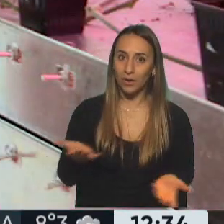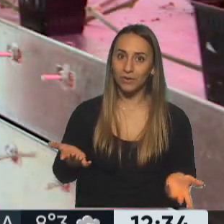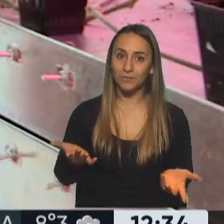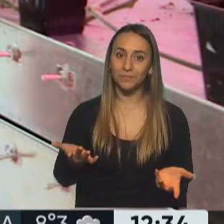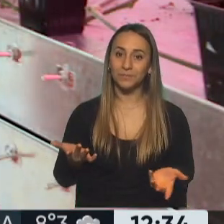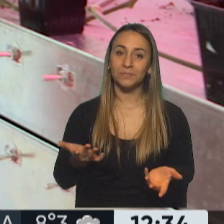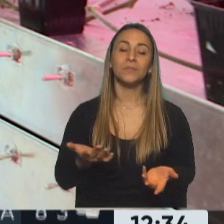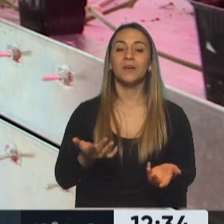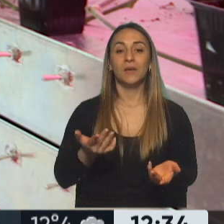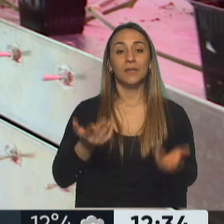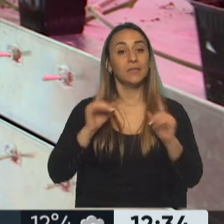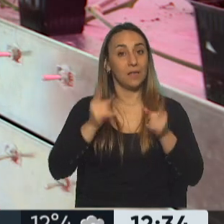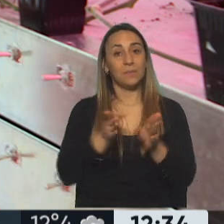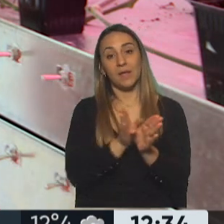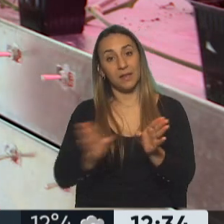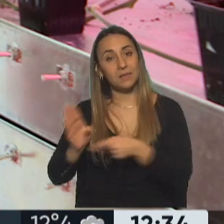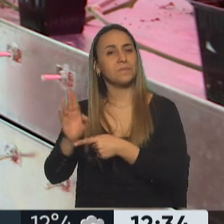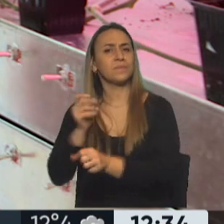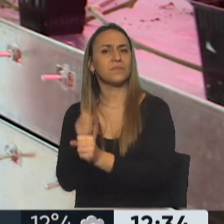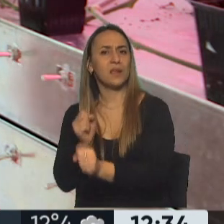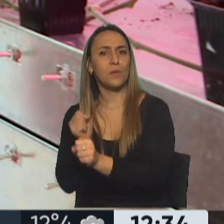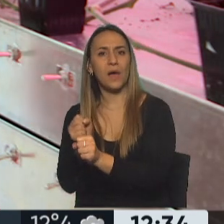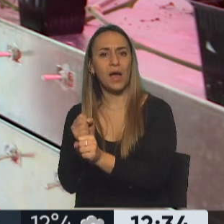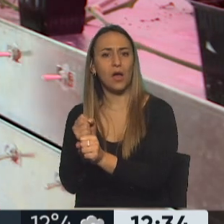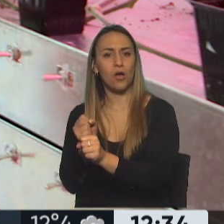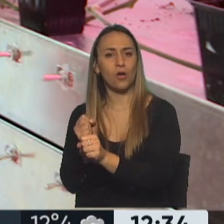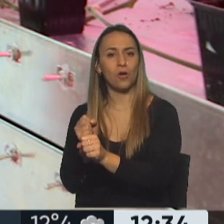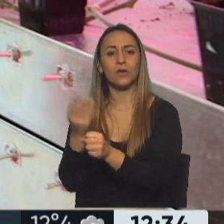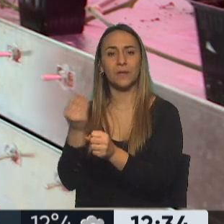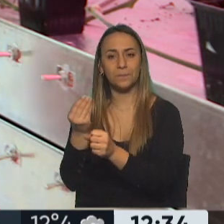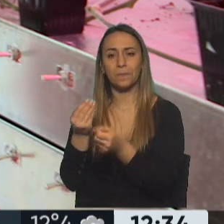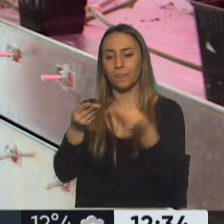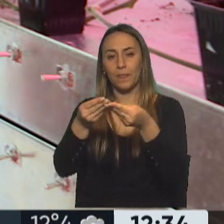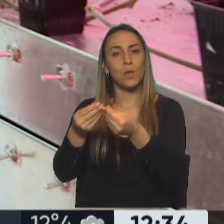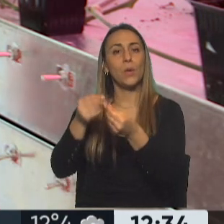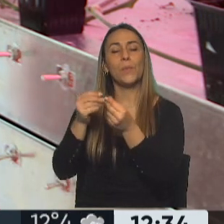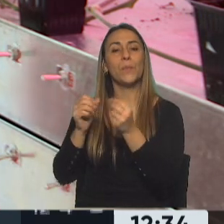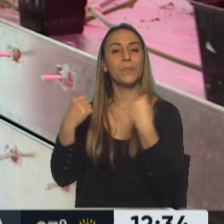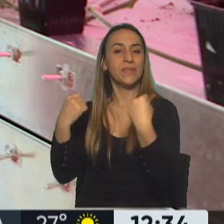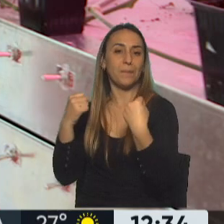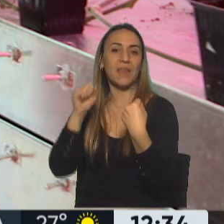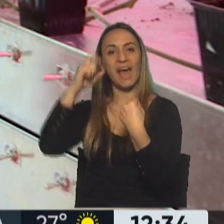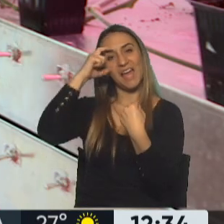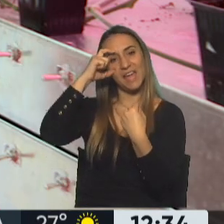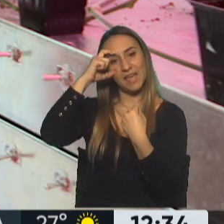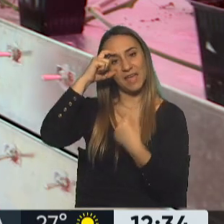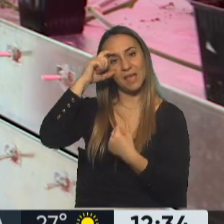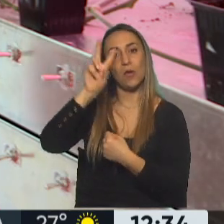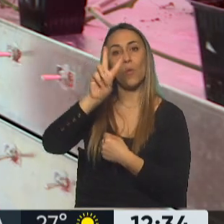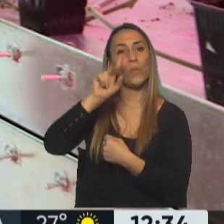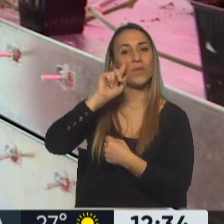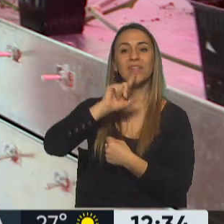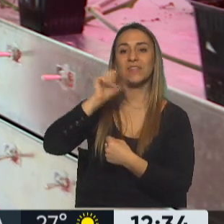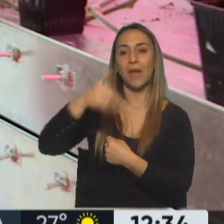en paralelo, muy importante, trabajamos con síntesis de vitamina E. La vitamina E es un poderoso antioxidante